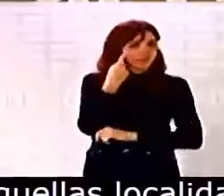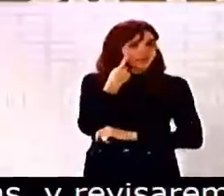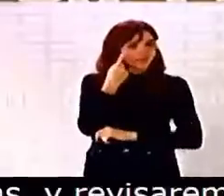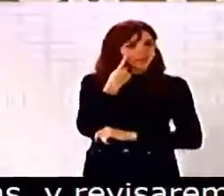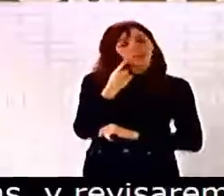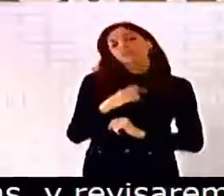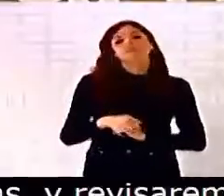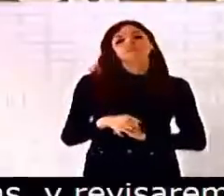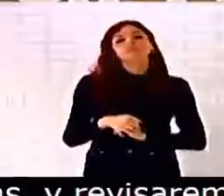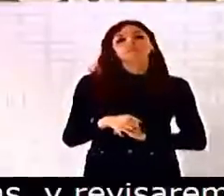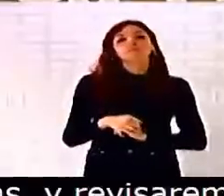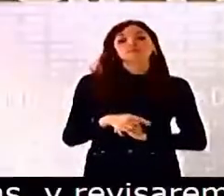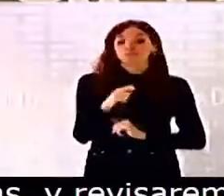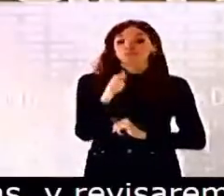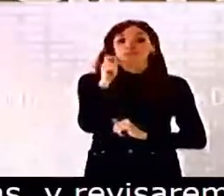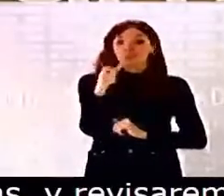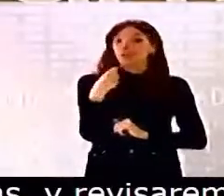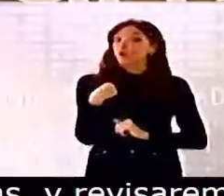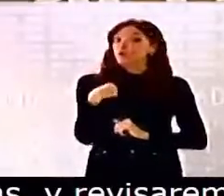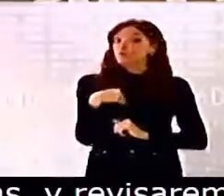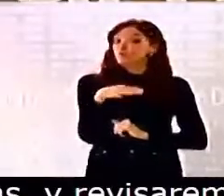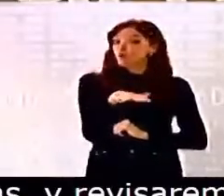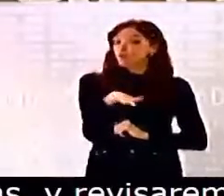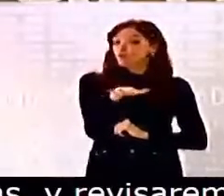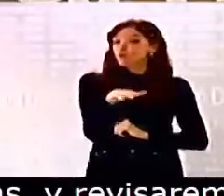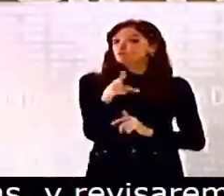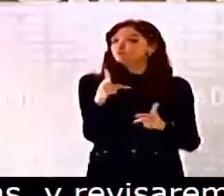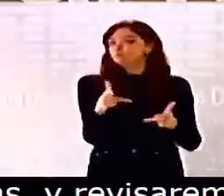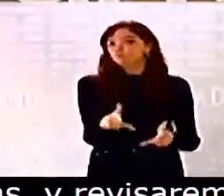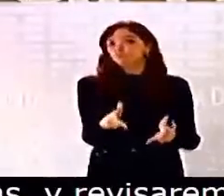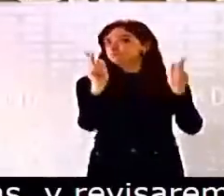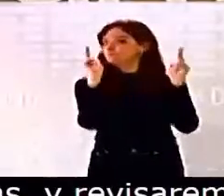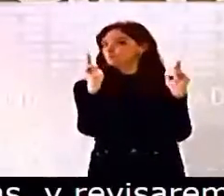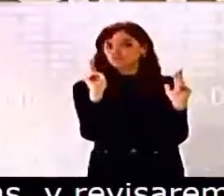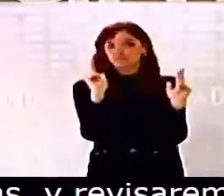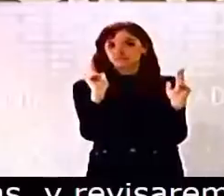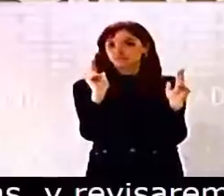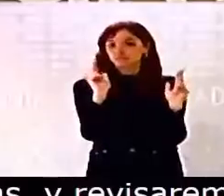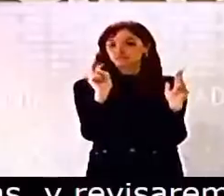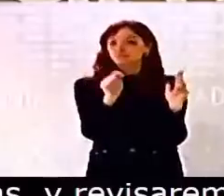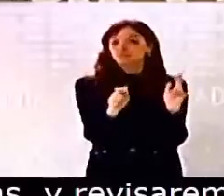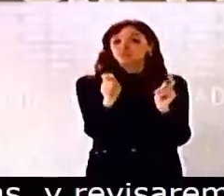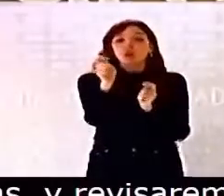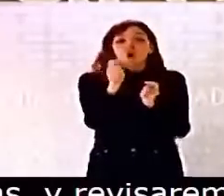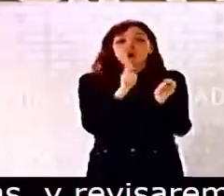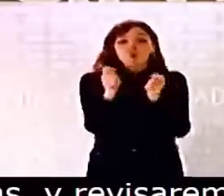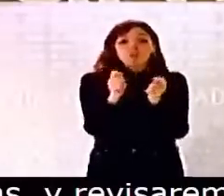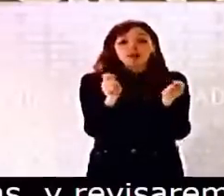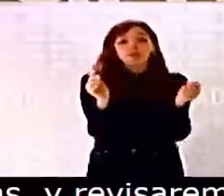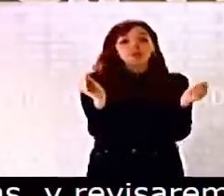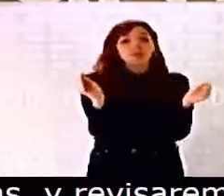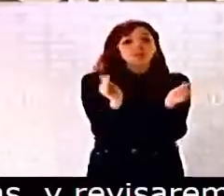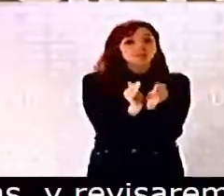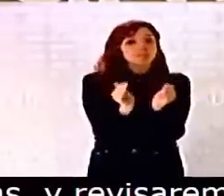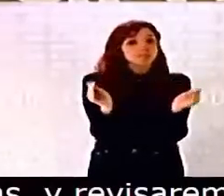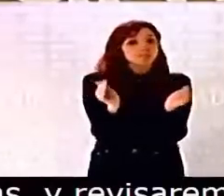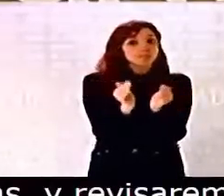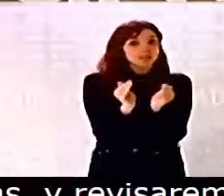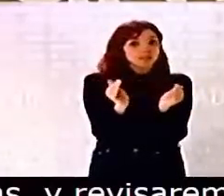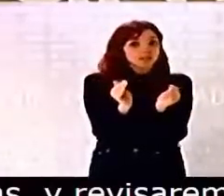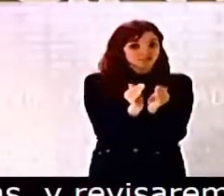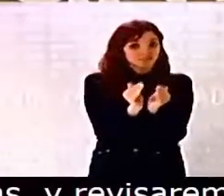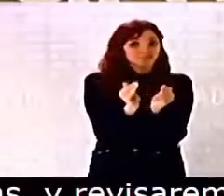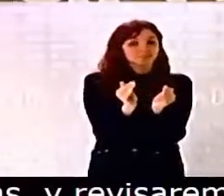Se permitirá la apertura del comercio minorista